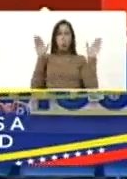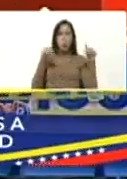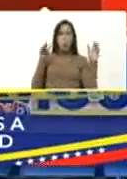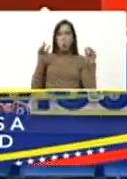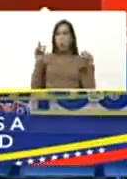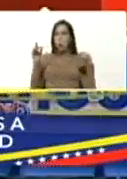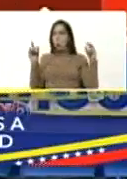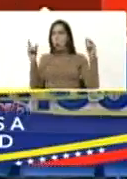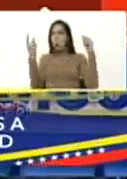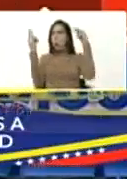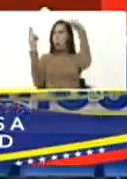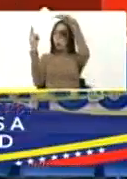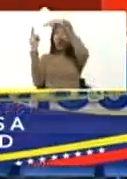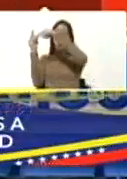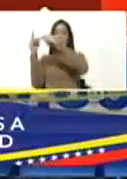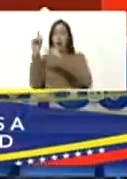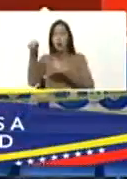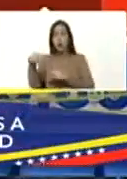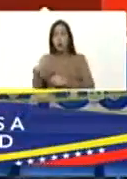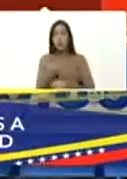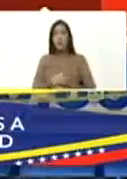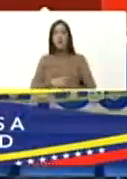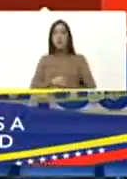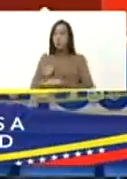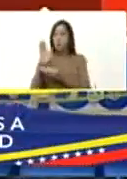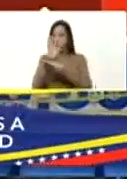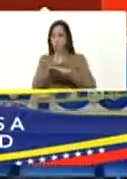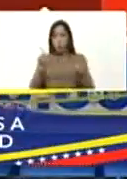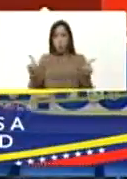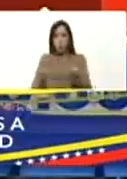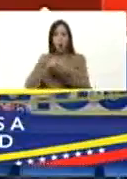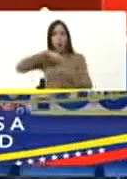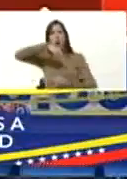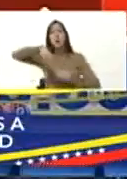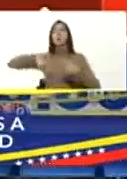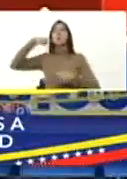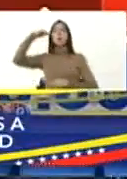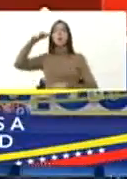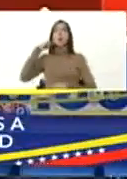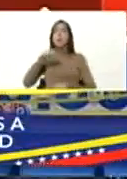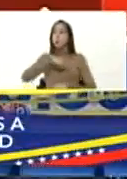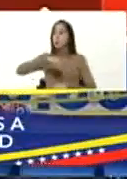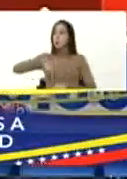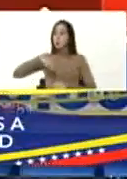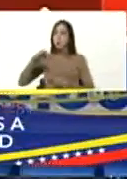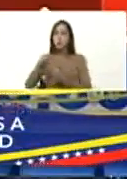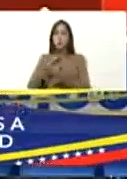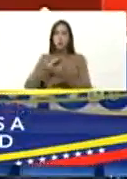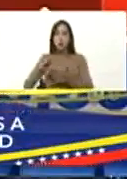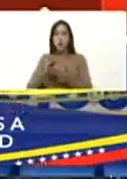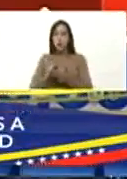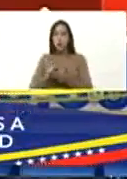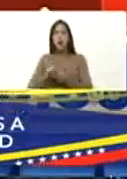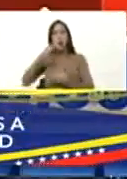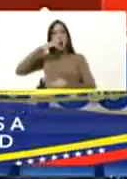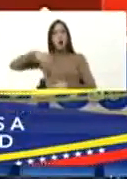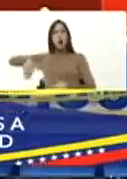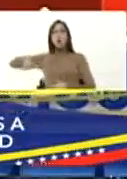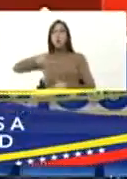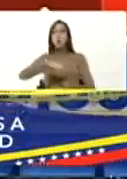se cubran con sus sombras. Así es la revolución bolivariana. La hemos sembrado para que el pueblo